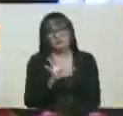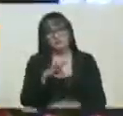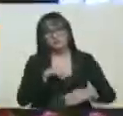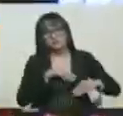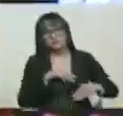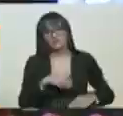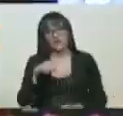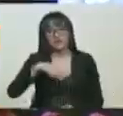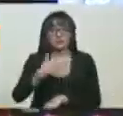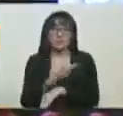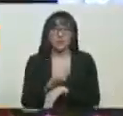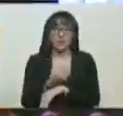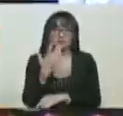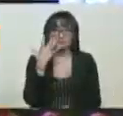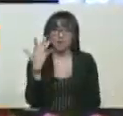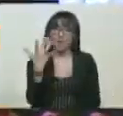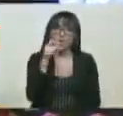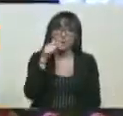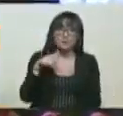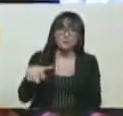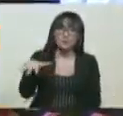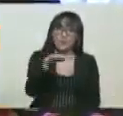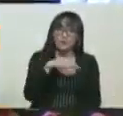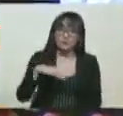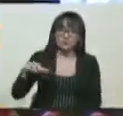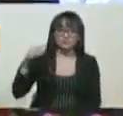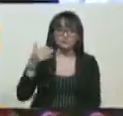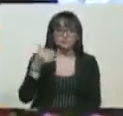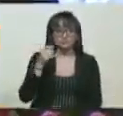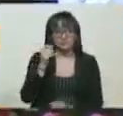Aquí en Monagas lo que hemos visto, un pueblo lúcido